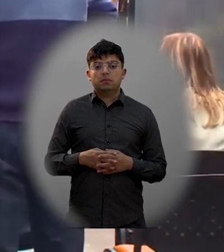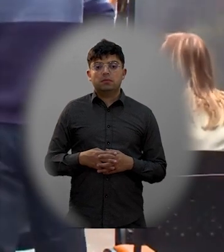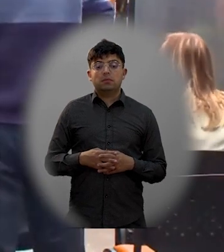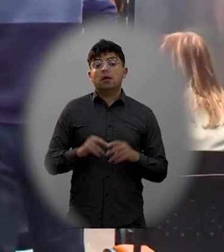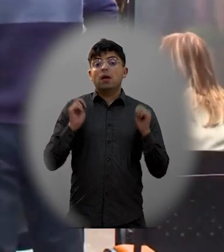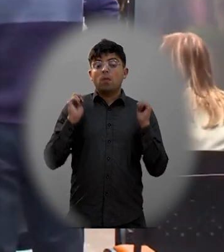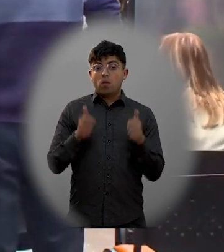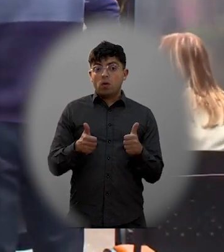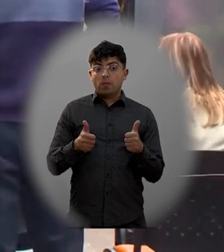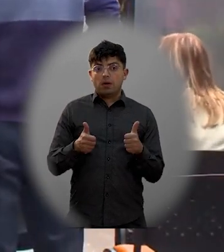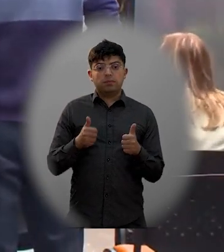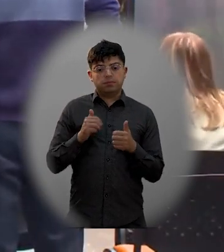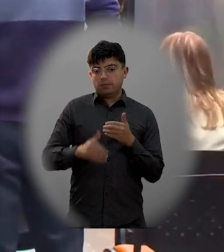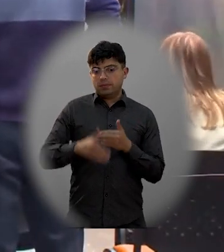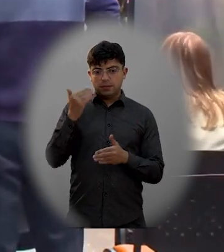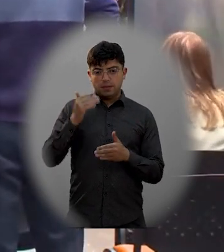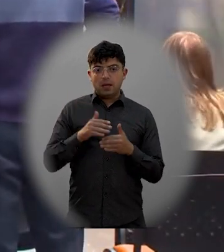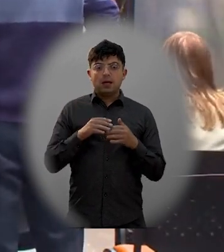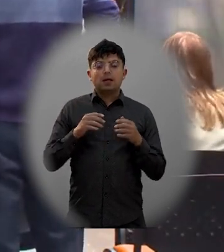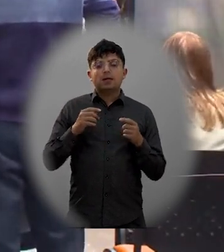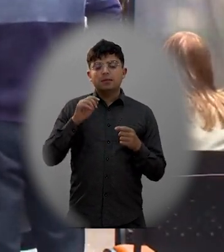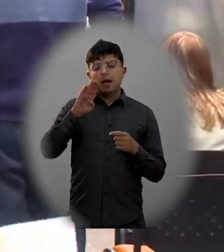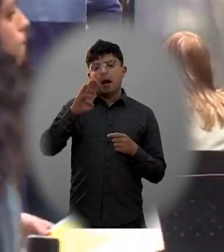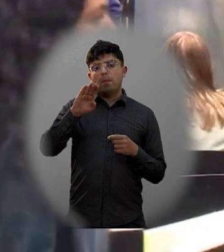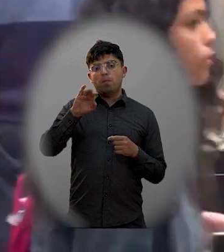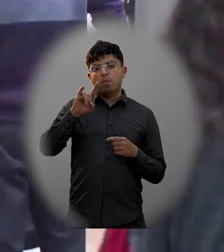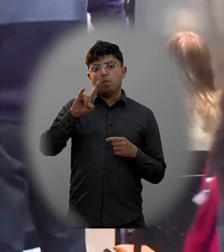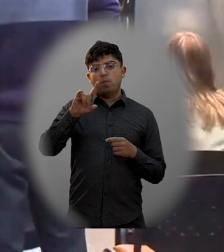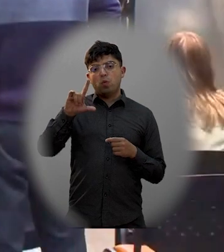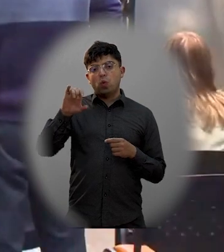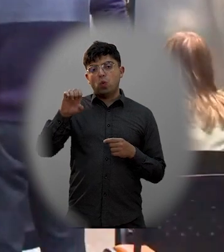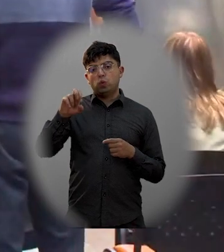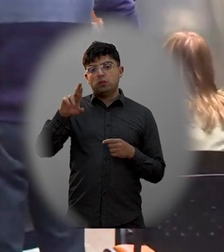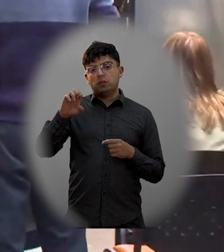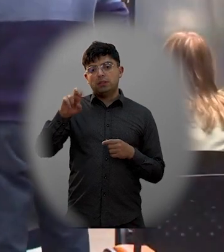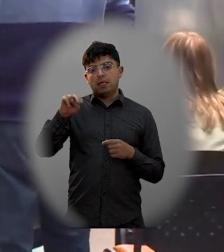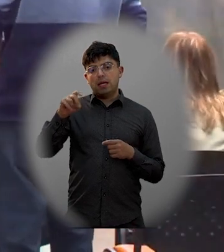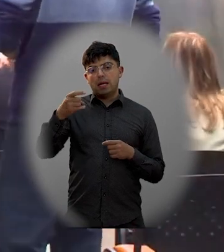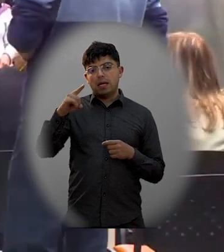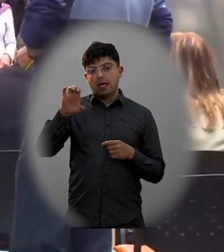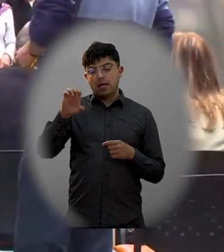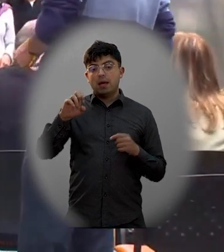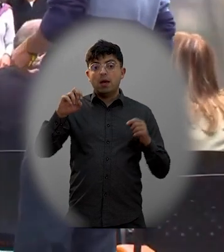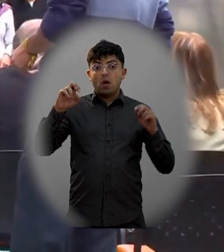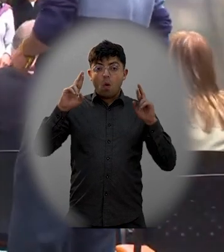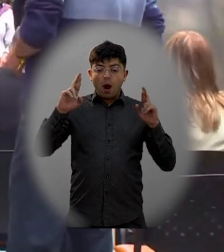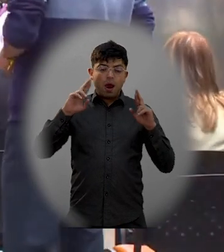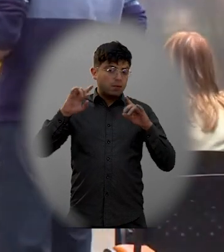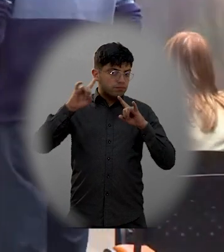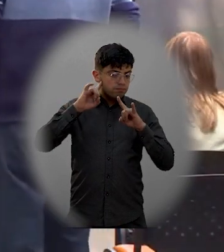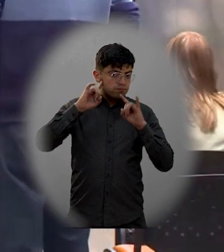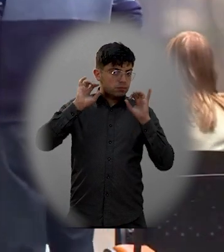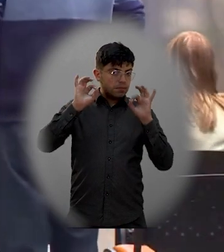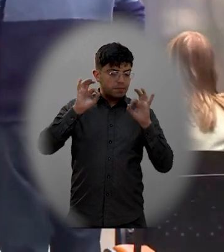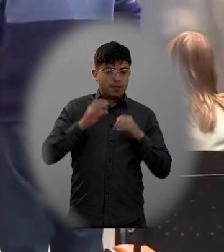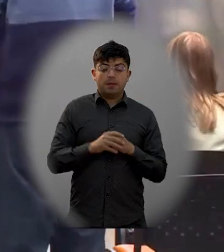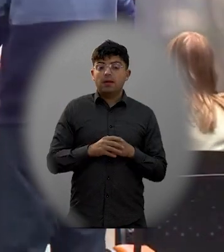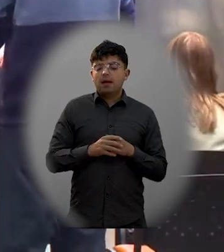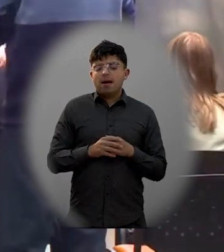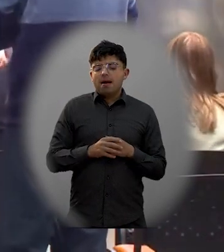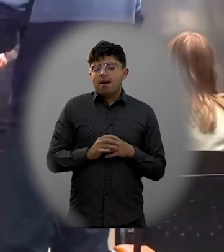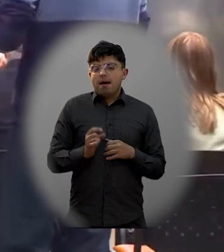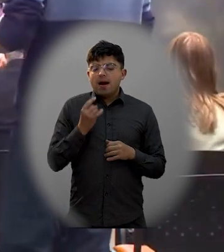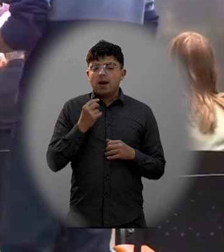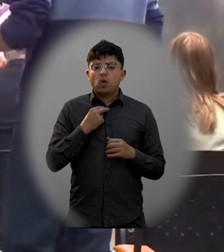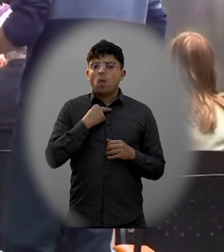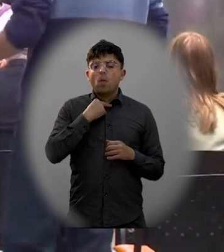Bueno, vamos a comenzar con un bullerengue. Hola, hola, hola. Esperamos que se escuche bien. Si las voces no se